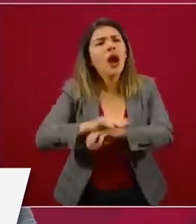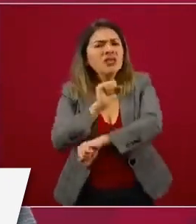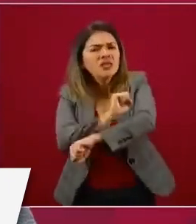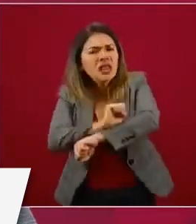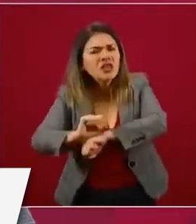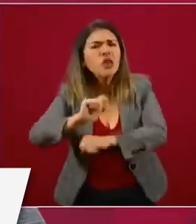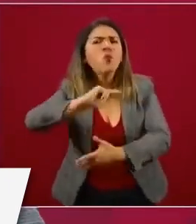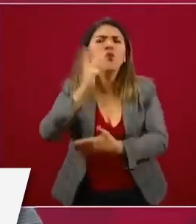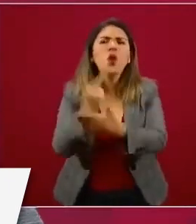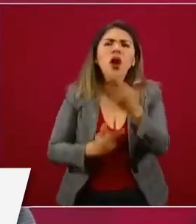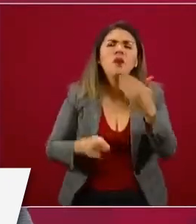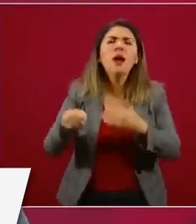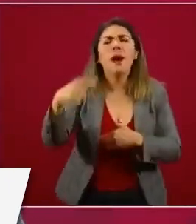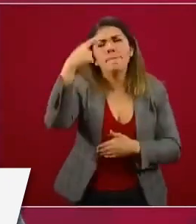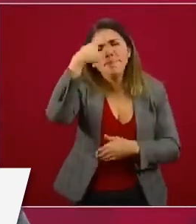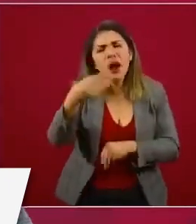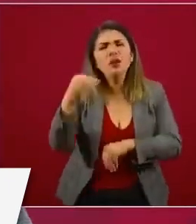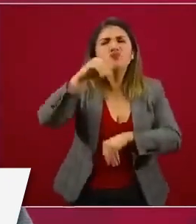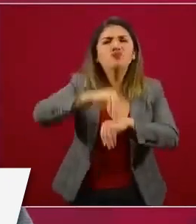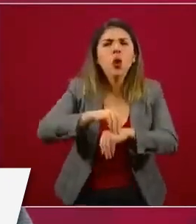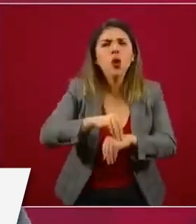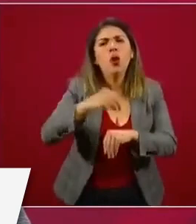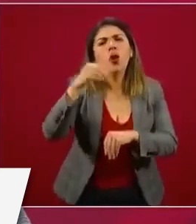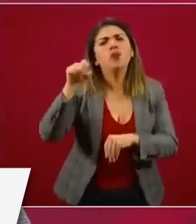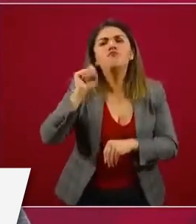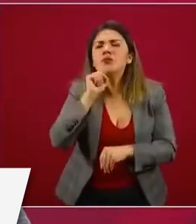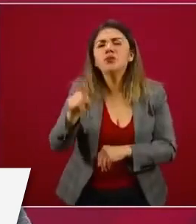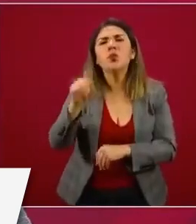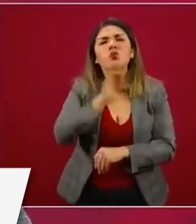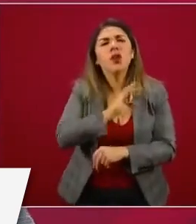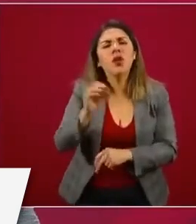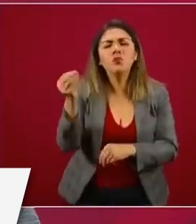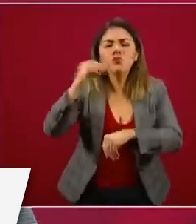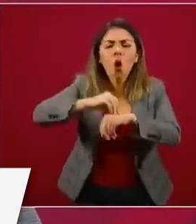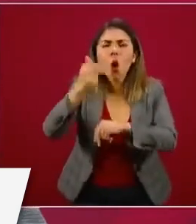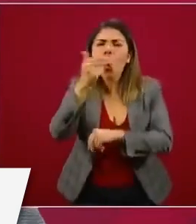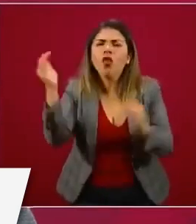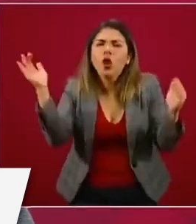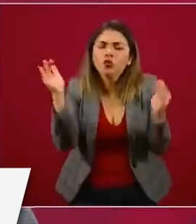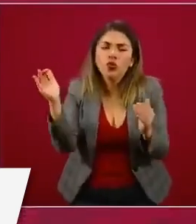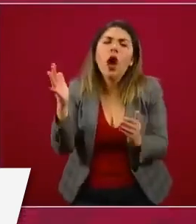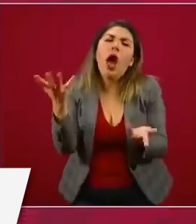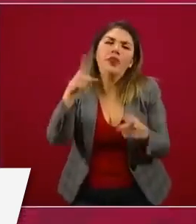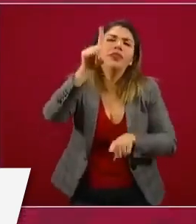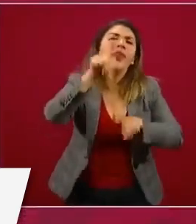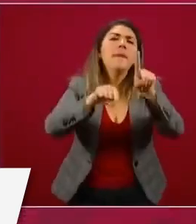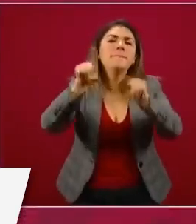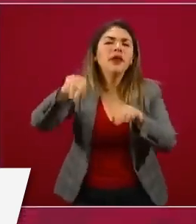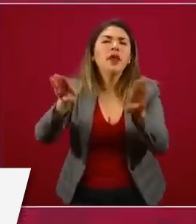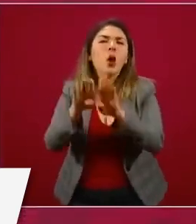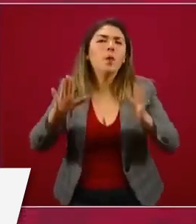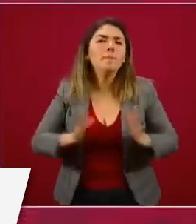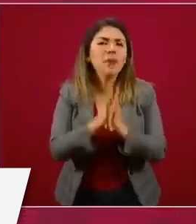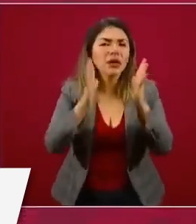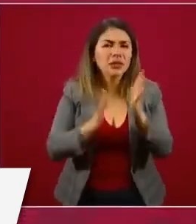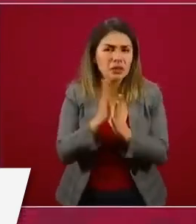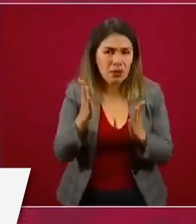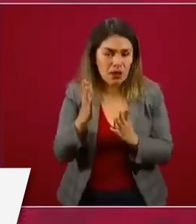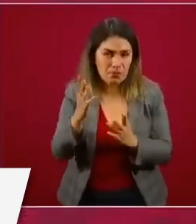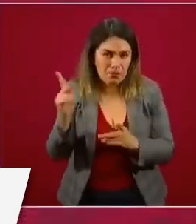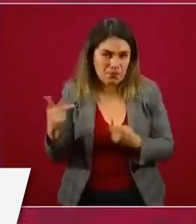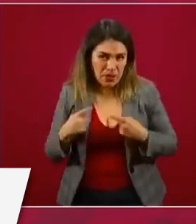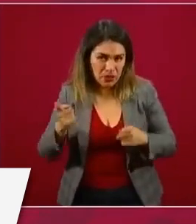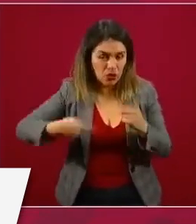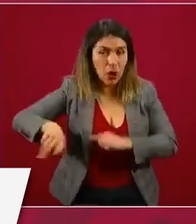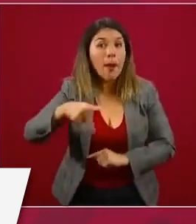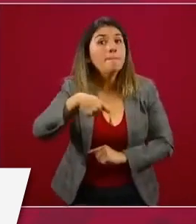programas así de habilitar a comunidades para que sean ellos los prestadores de servicios van a variar los niveles de participaciones medias en todos los